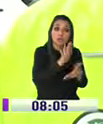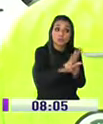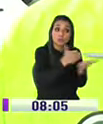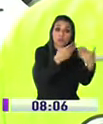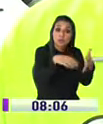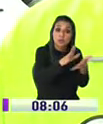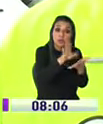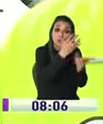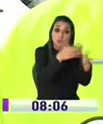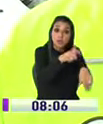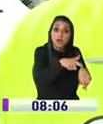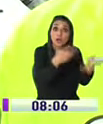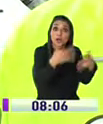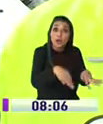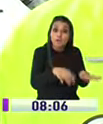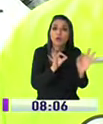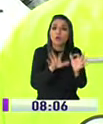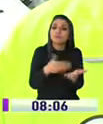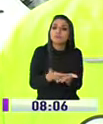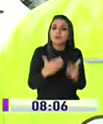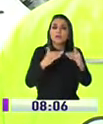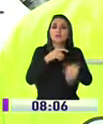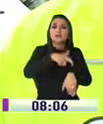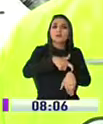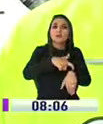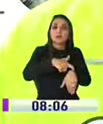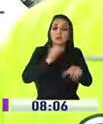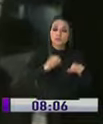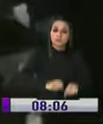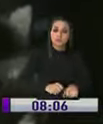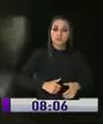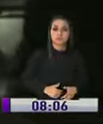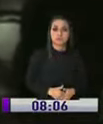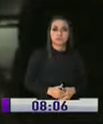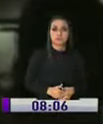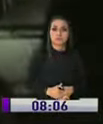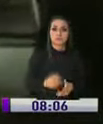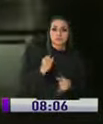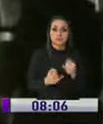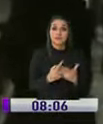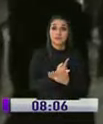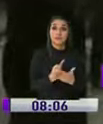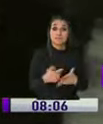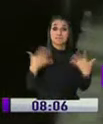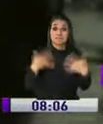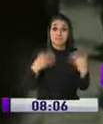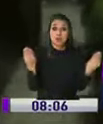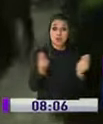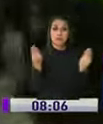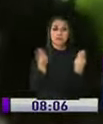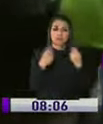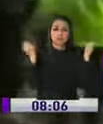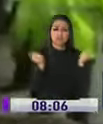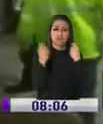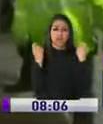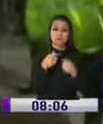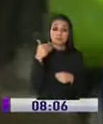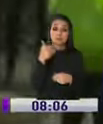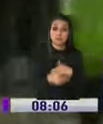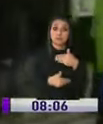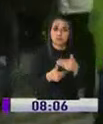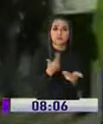instituciones educativas como la hora de llegada a sus domicilios. Un fin de semana movido para la juventud. Horas más tarde llegaron hasta el sector